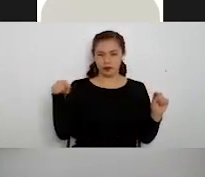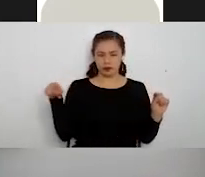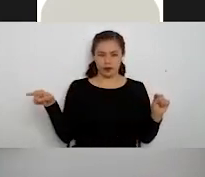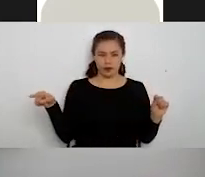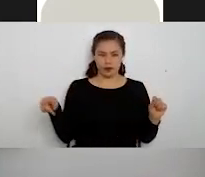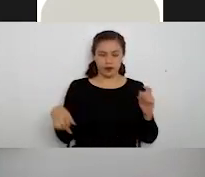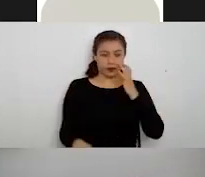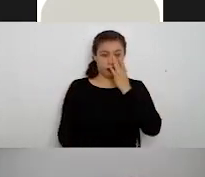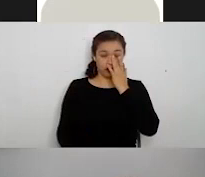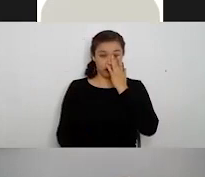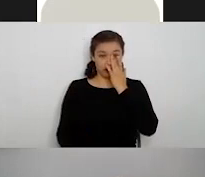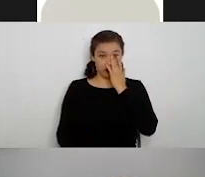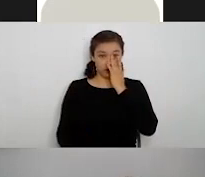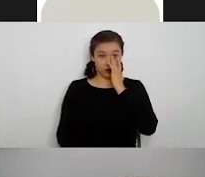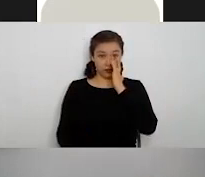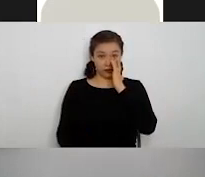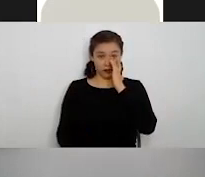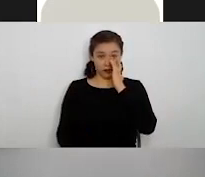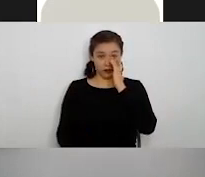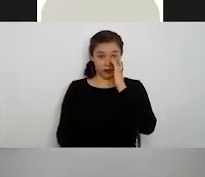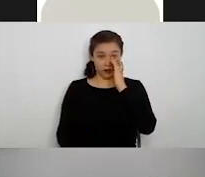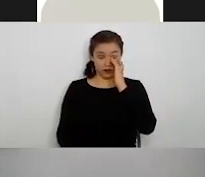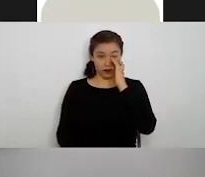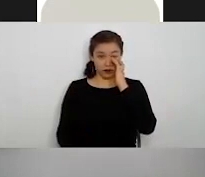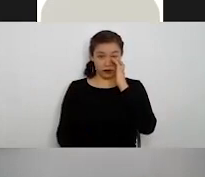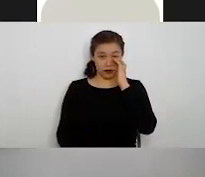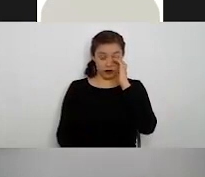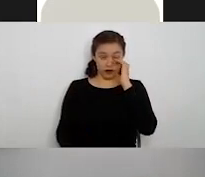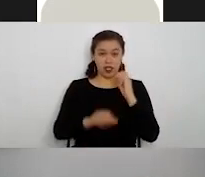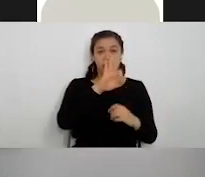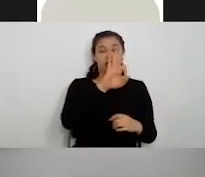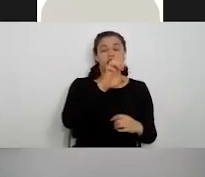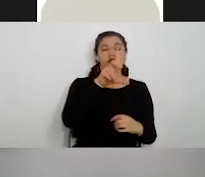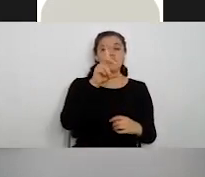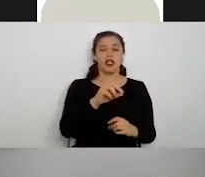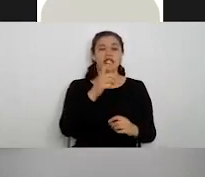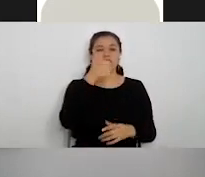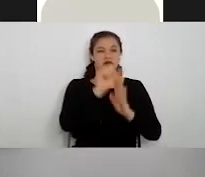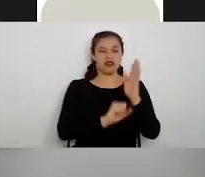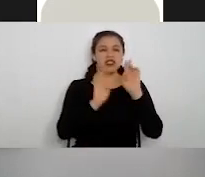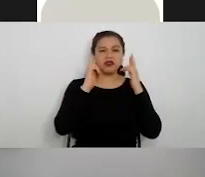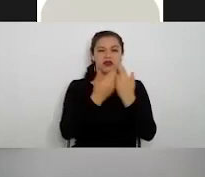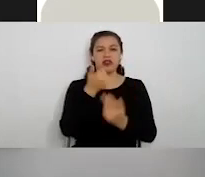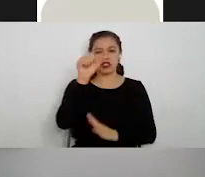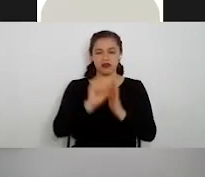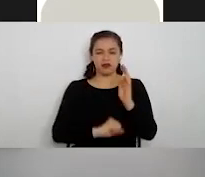que la FED se reúne. La FED se reúne más o menos cada 6 meses y dice qué es lo que va a hacer con las tasas de